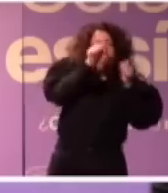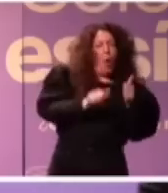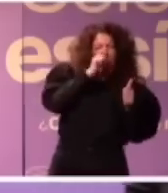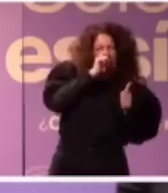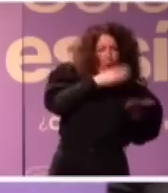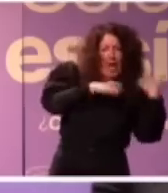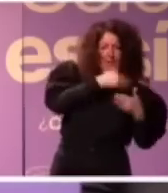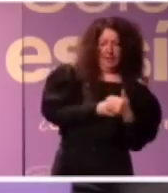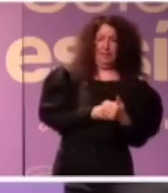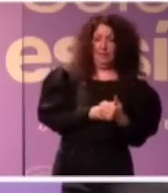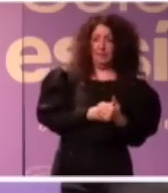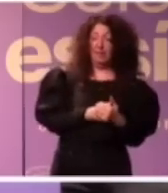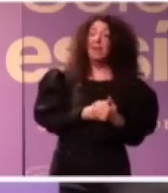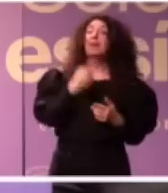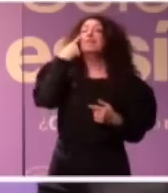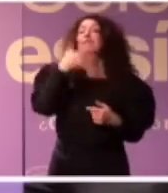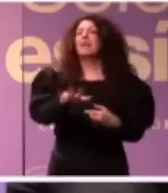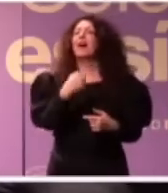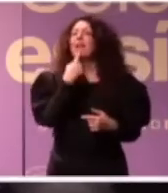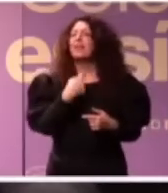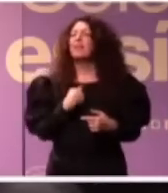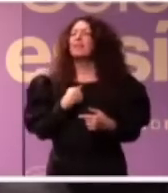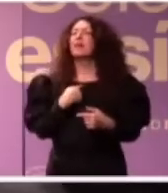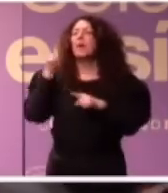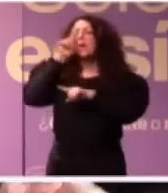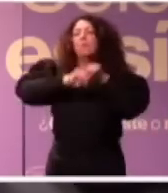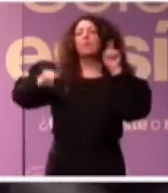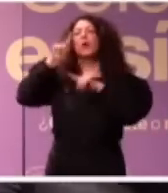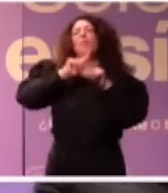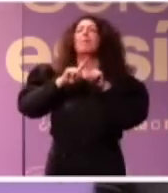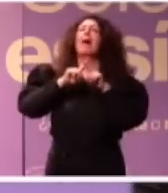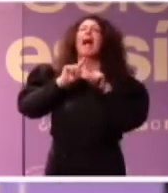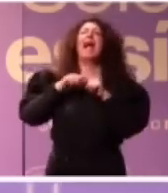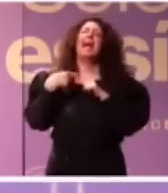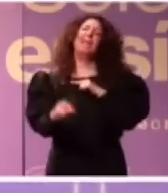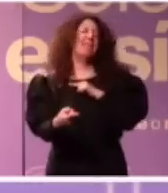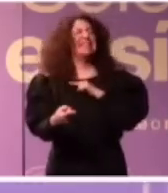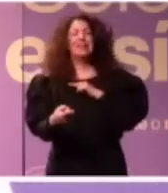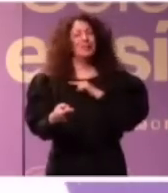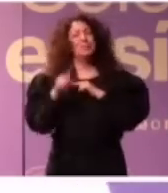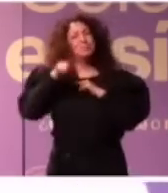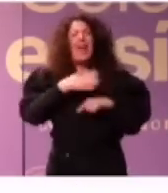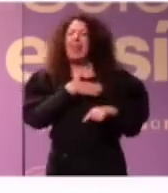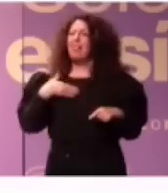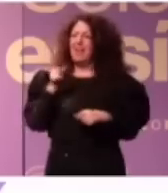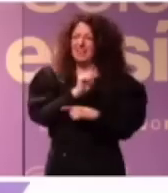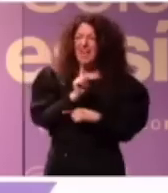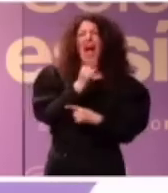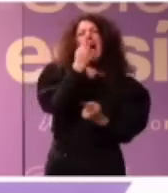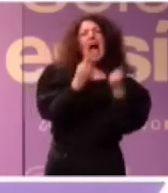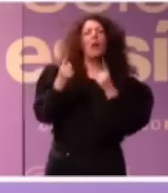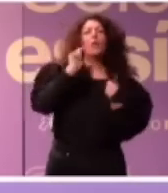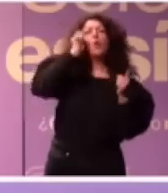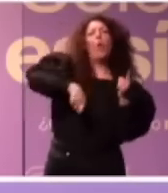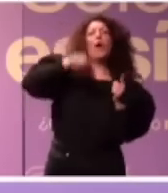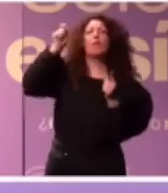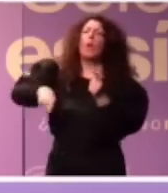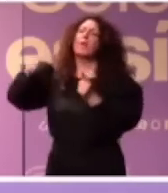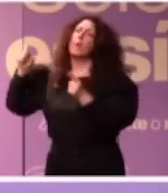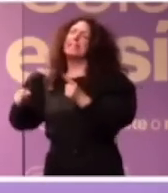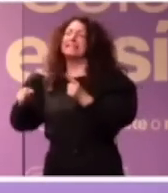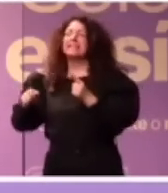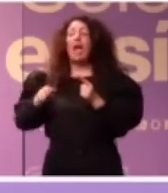nos dicen, el problema es que ha habido efectos no deseados. Hay jueces que están decidiendo